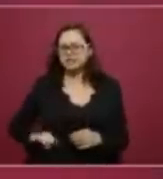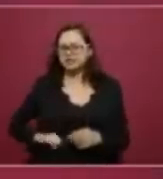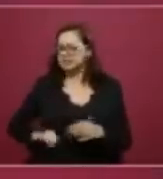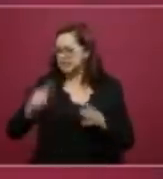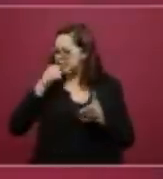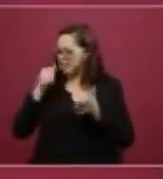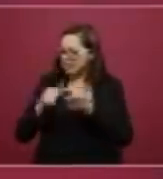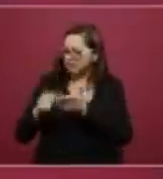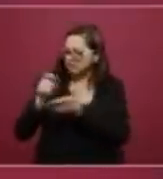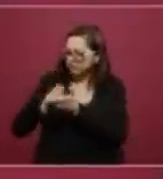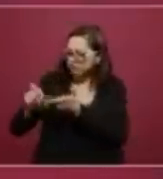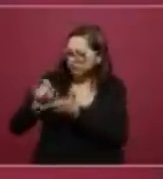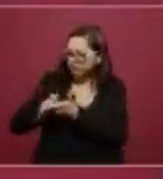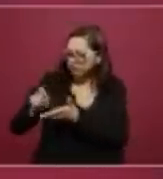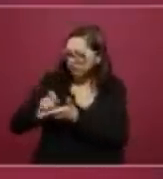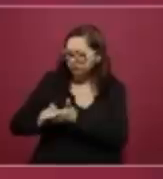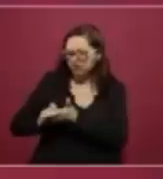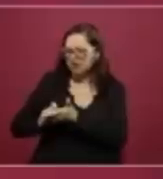de ese texto.